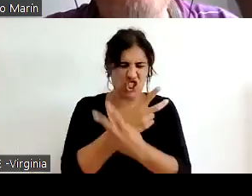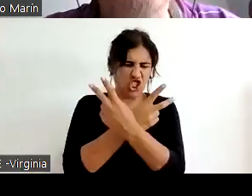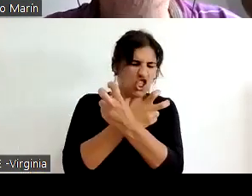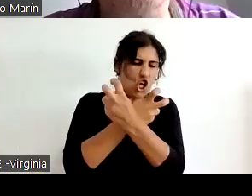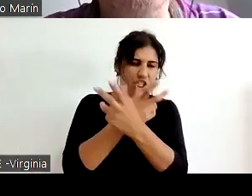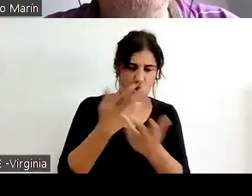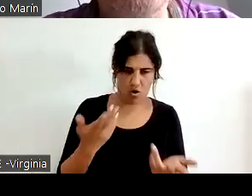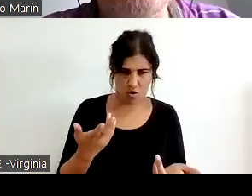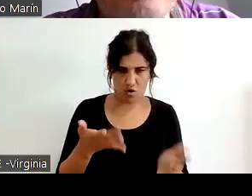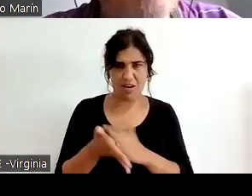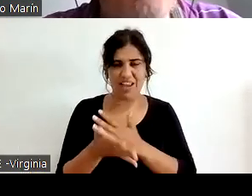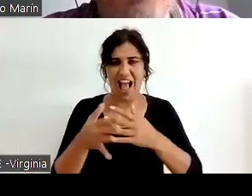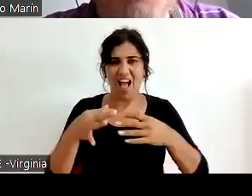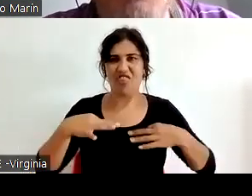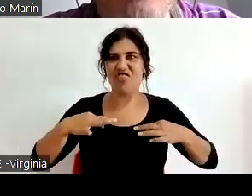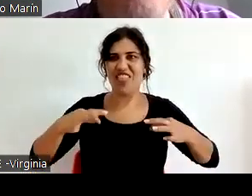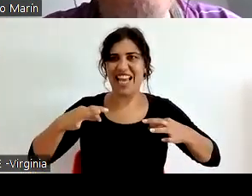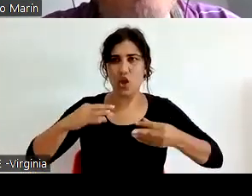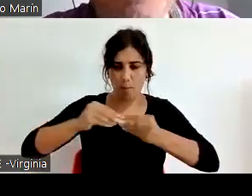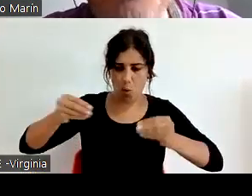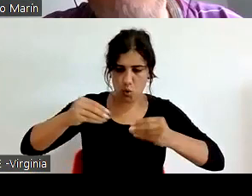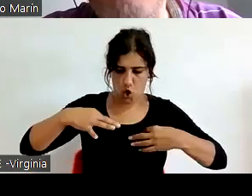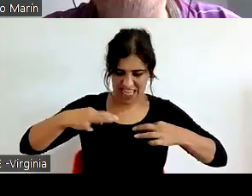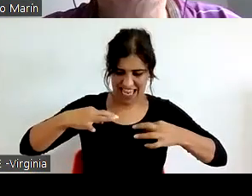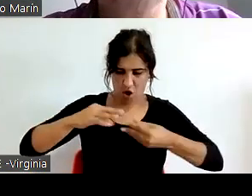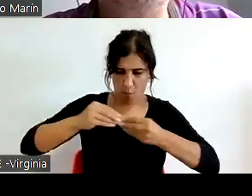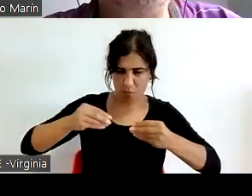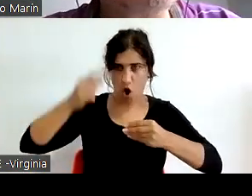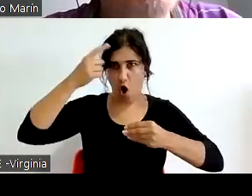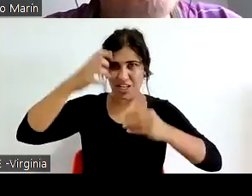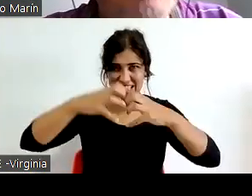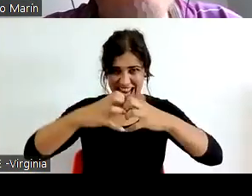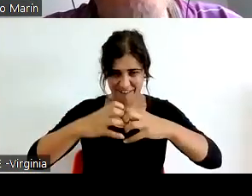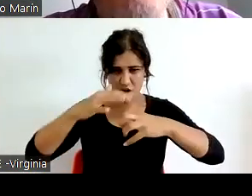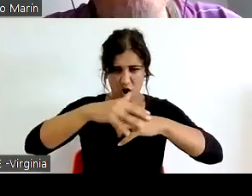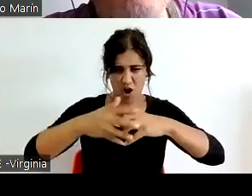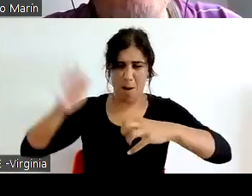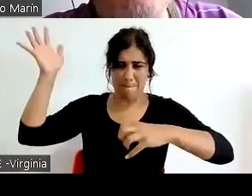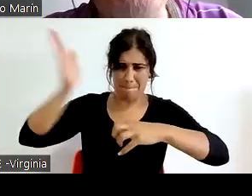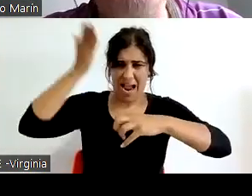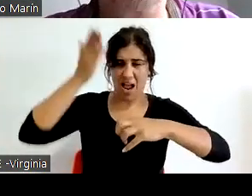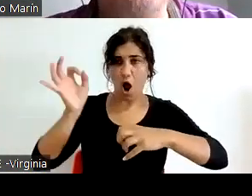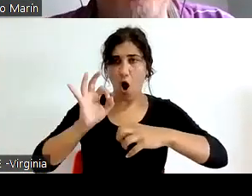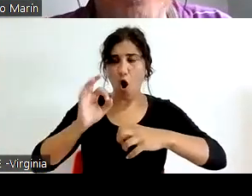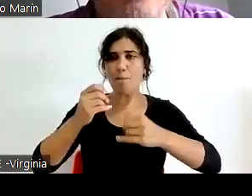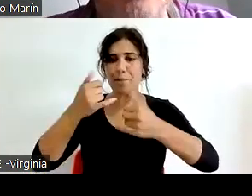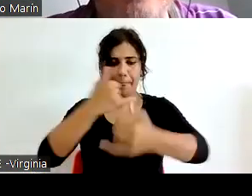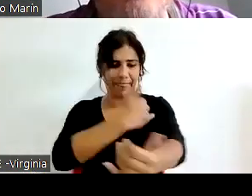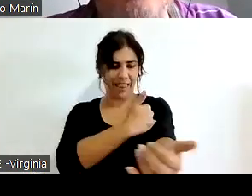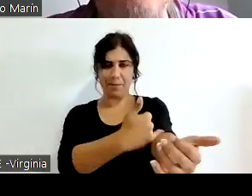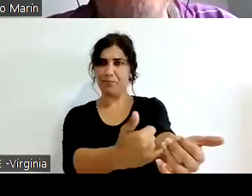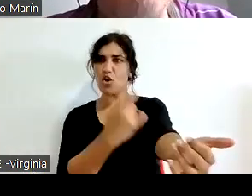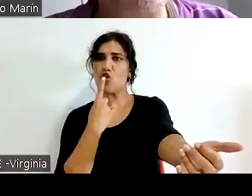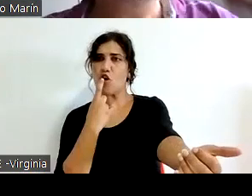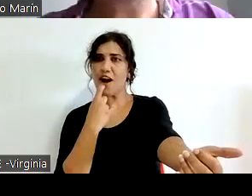tejidos en los que la grasa es fundamental, es decir, a nivel cerebral, a nivel de las paredes de las arterias, se deposita la